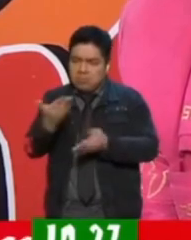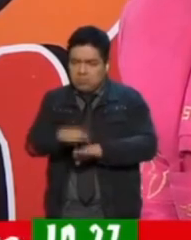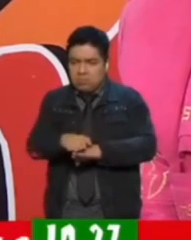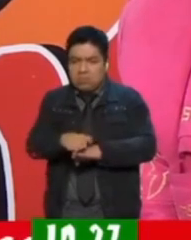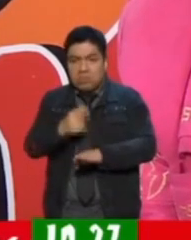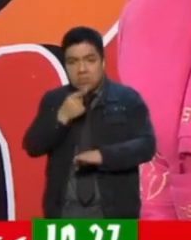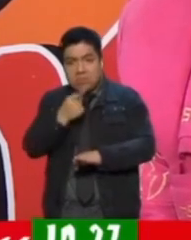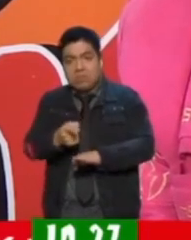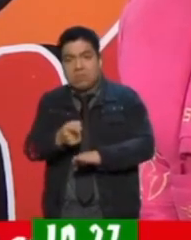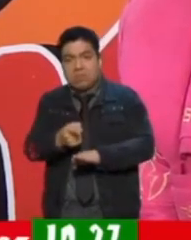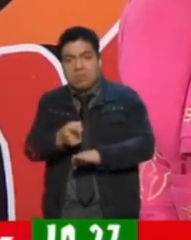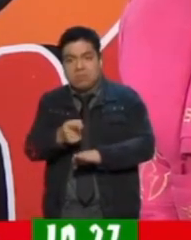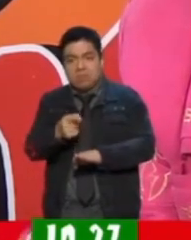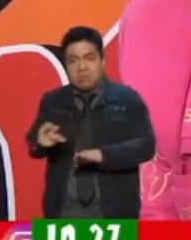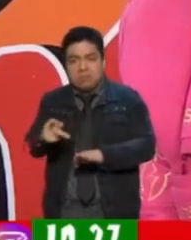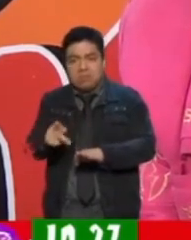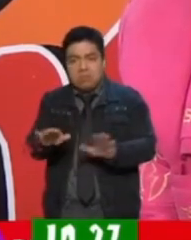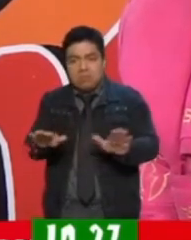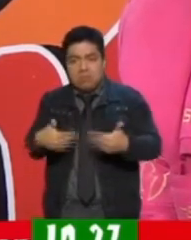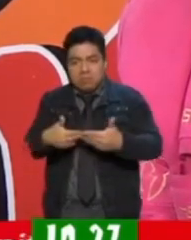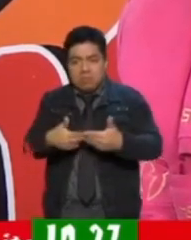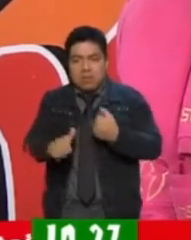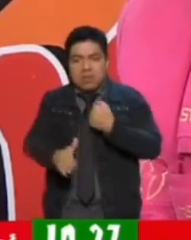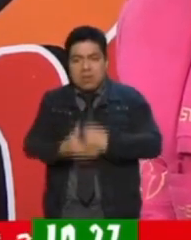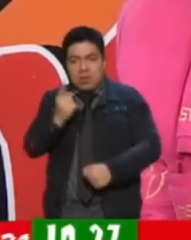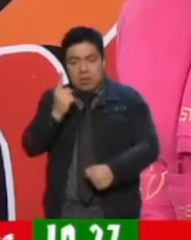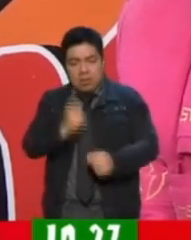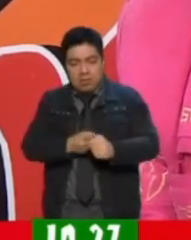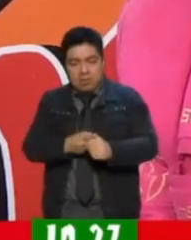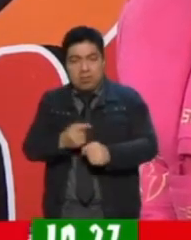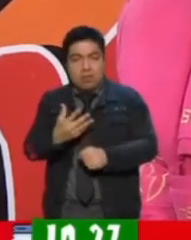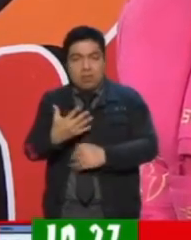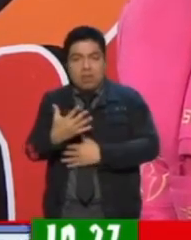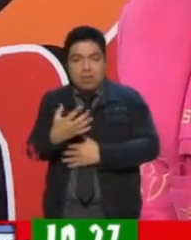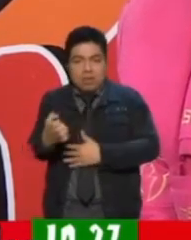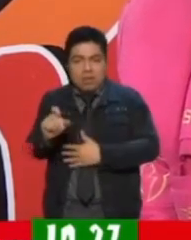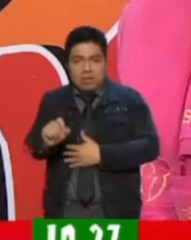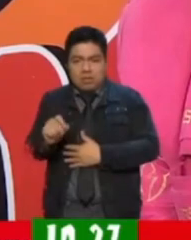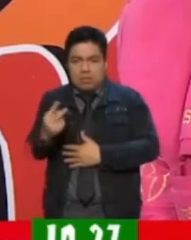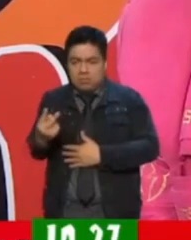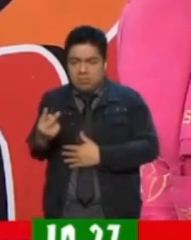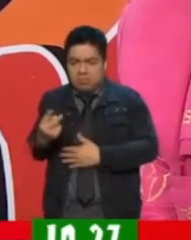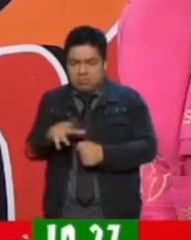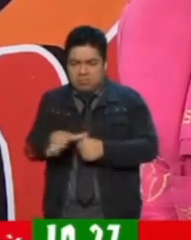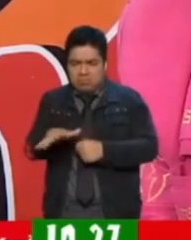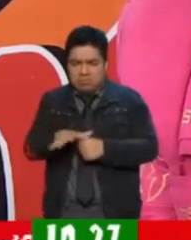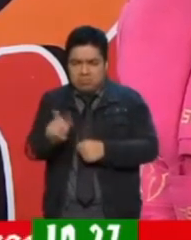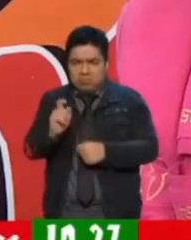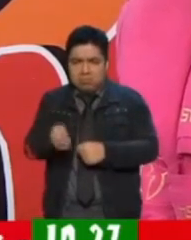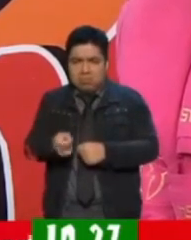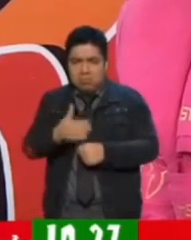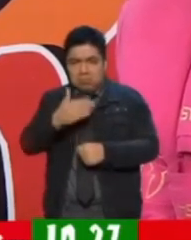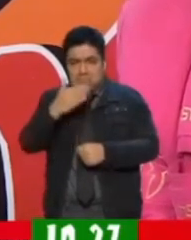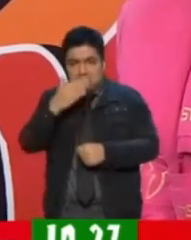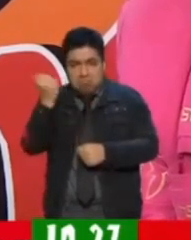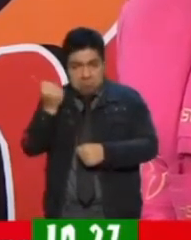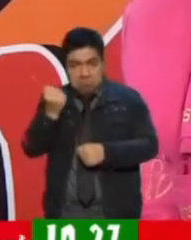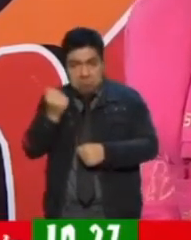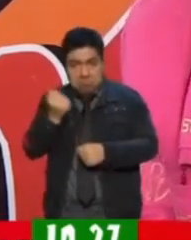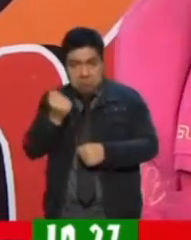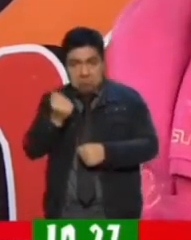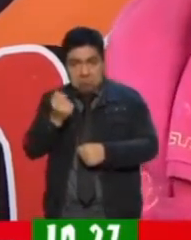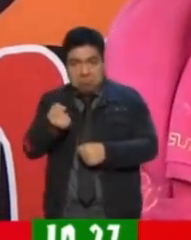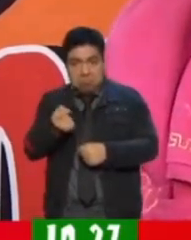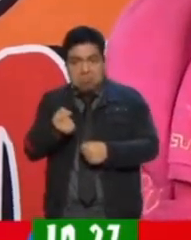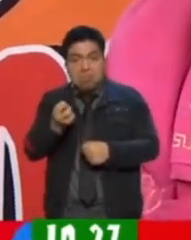dice... Tu cuenta está bloqueada por la solución 522. ¿Cuál es esa? Pues no sé, ¿no? Entonces,